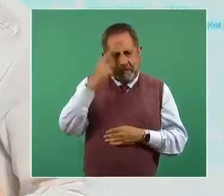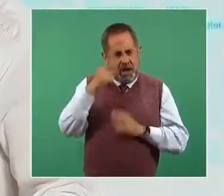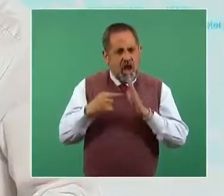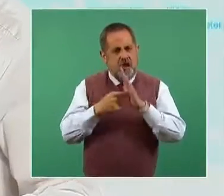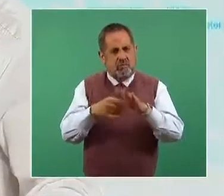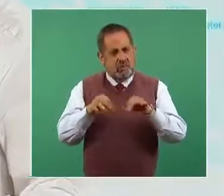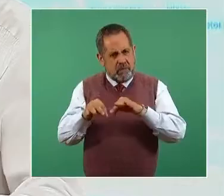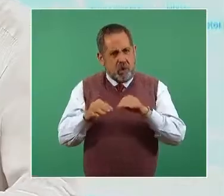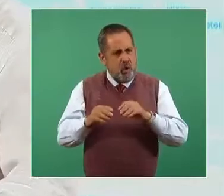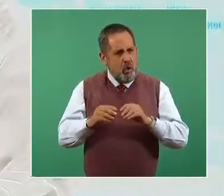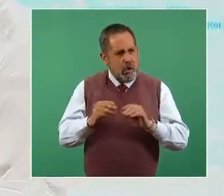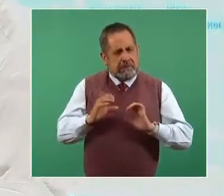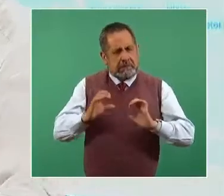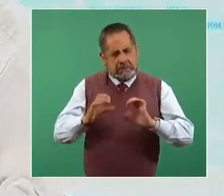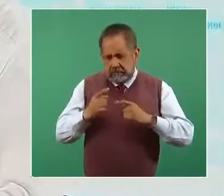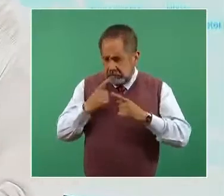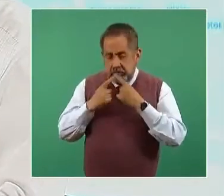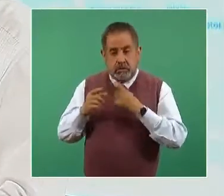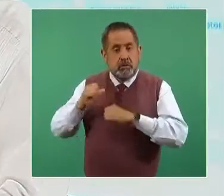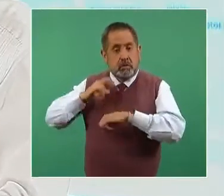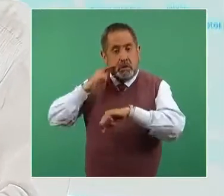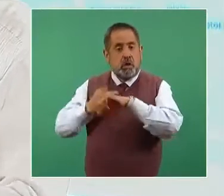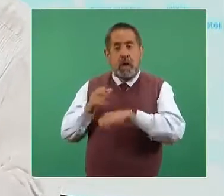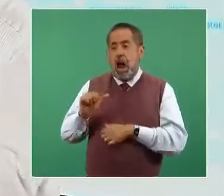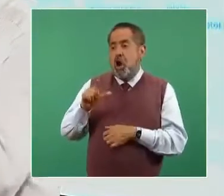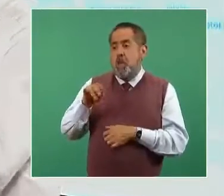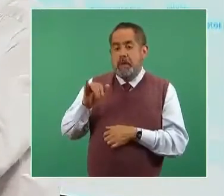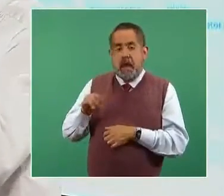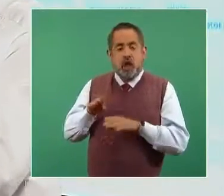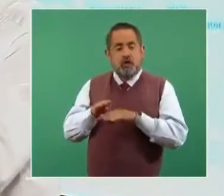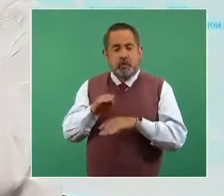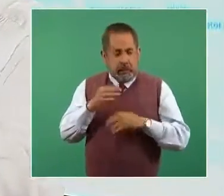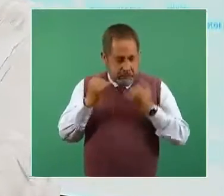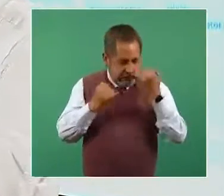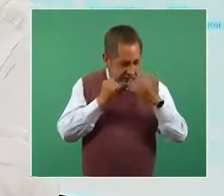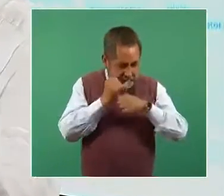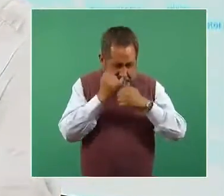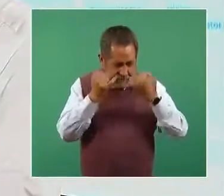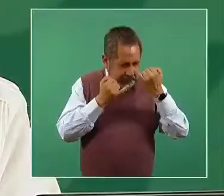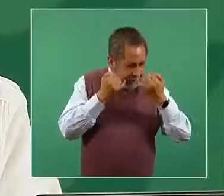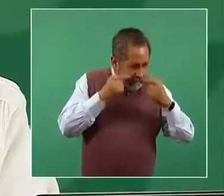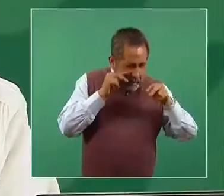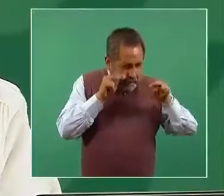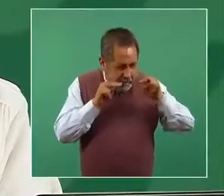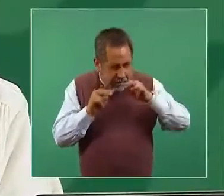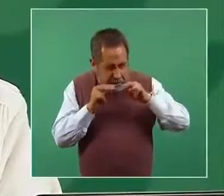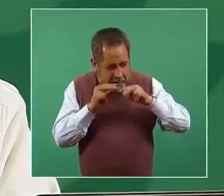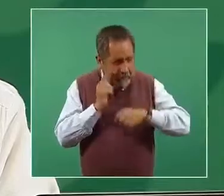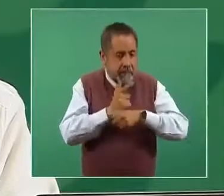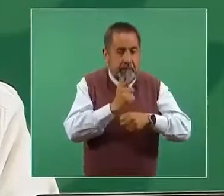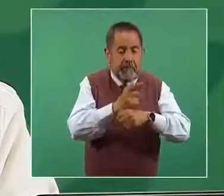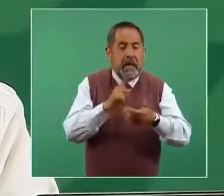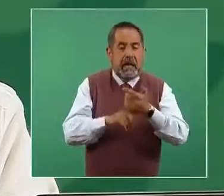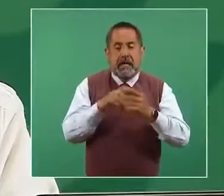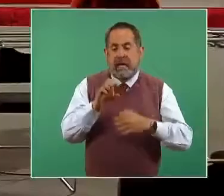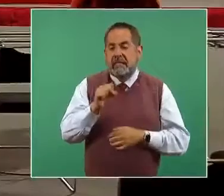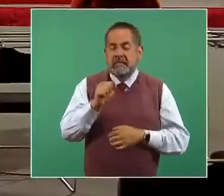presentar un trabajo muy cuidadoso que ha estado coordinando el doctor Alomía de análisis precisamente de los